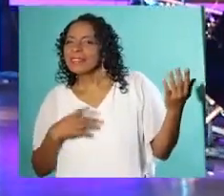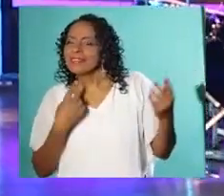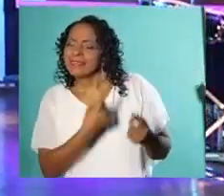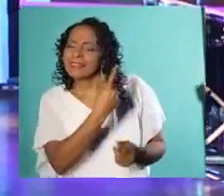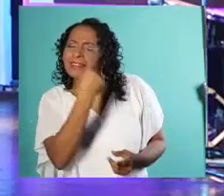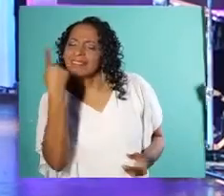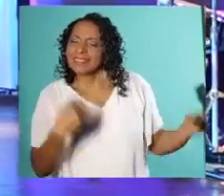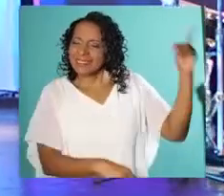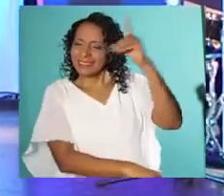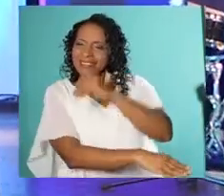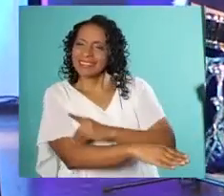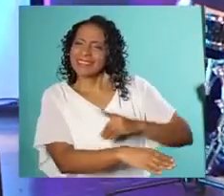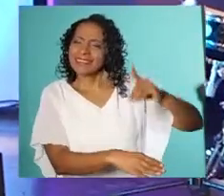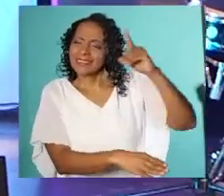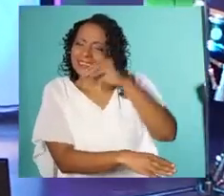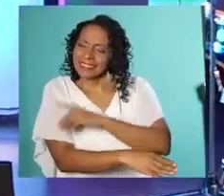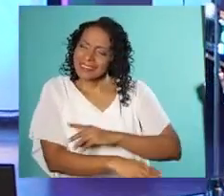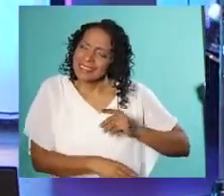Tiene su afán.